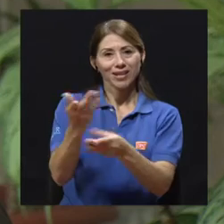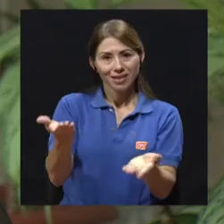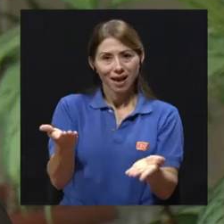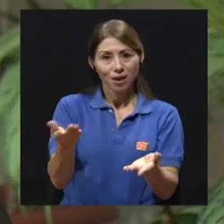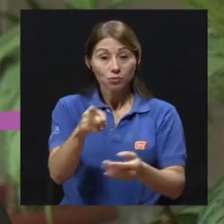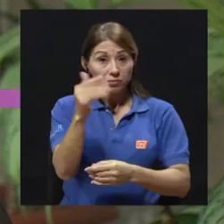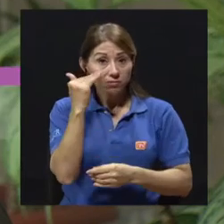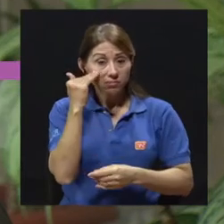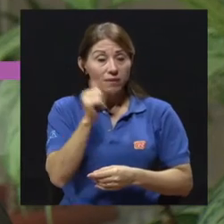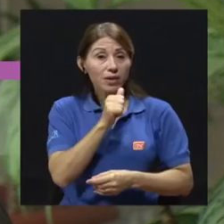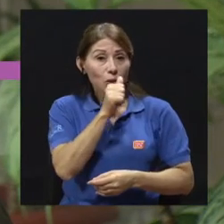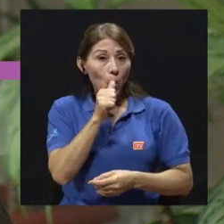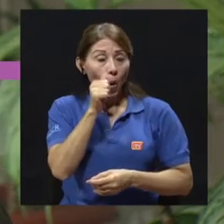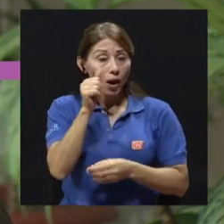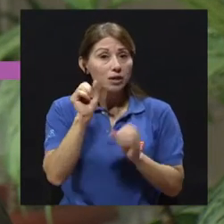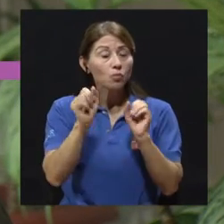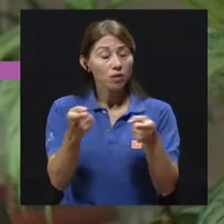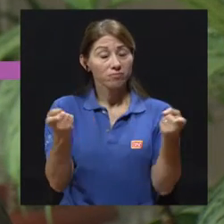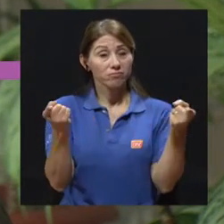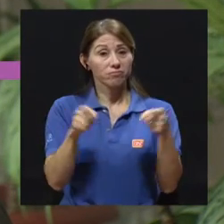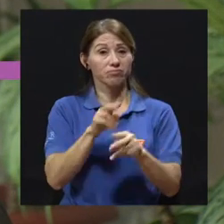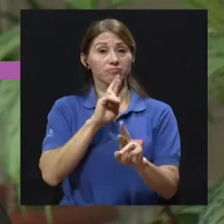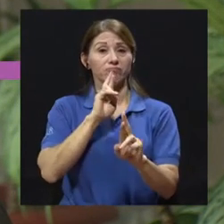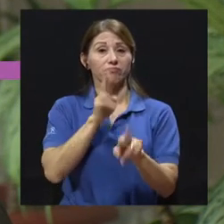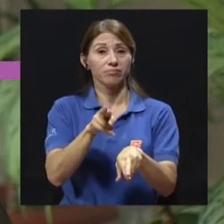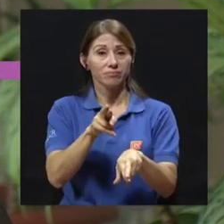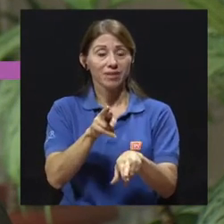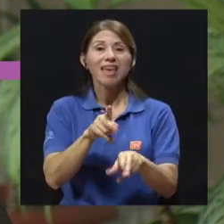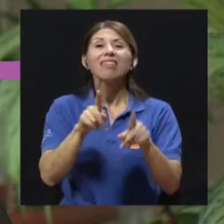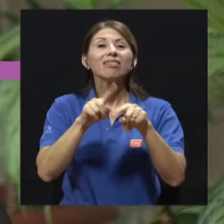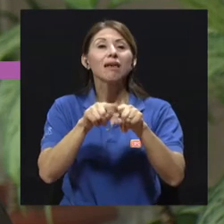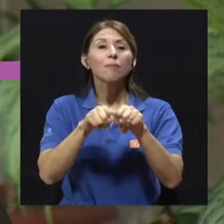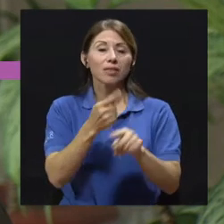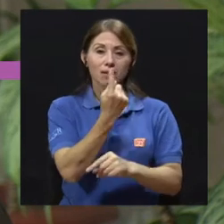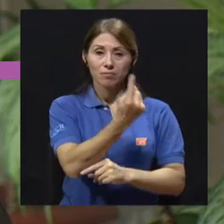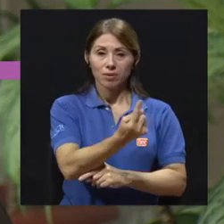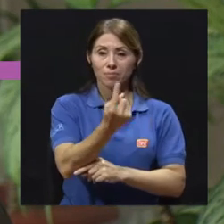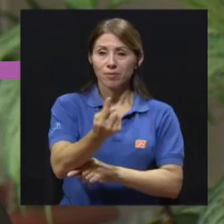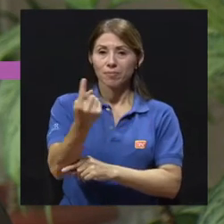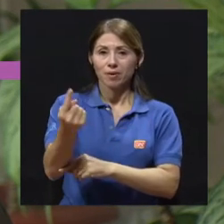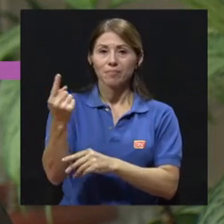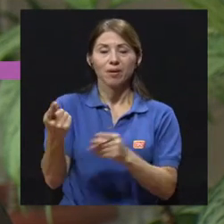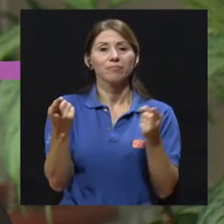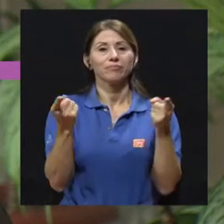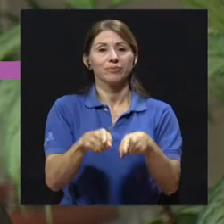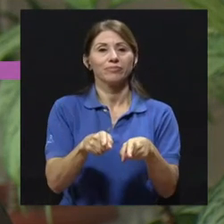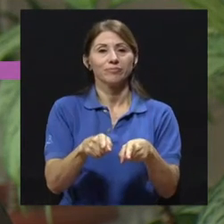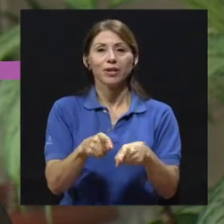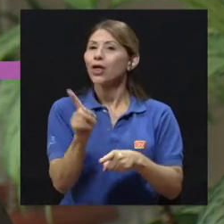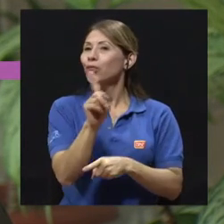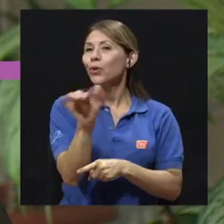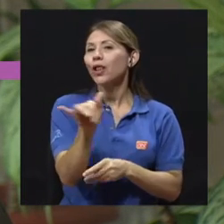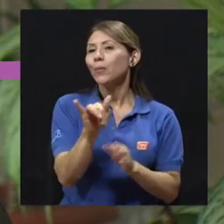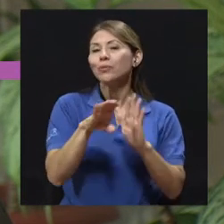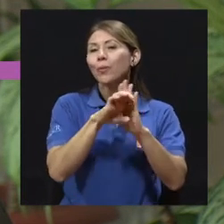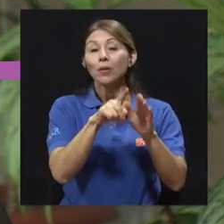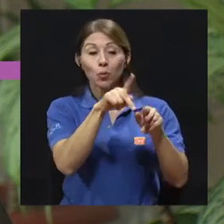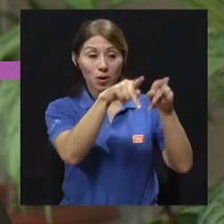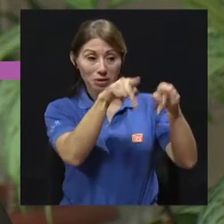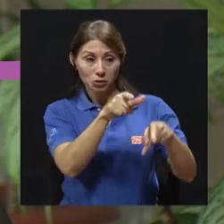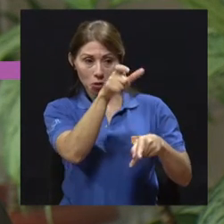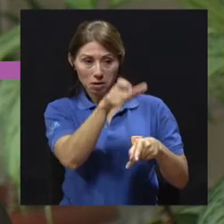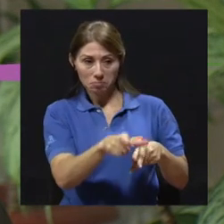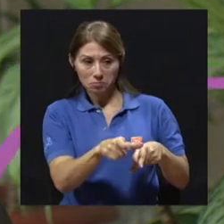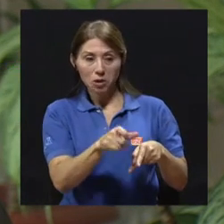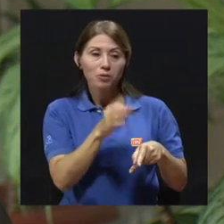efectos, ¿verdad? Y esos efectos son completamente individuales a cada una de las personas. Entonces, no es lo mismo que Juancito, por